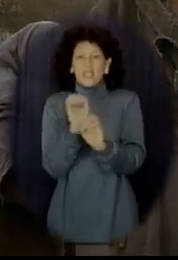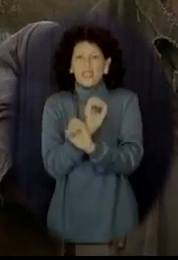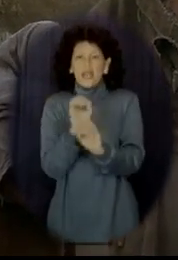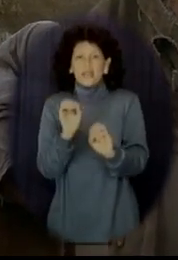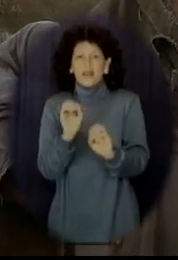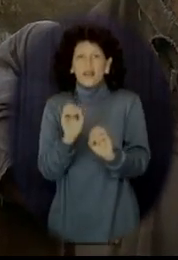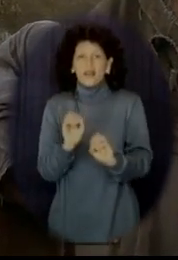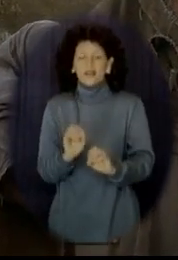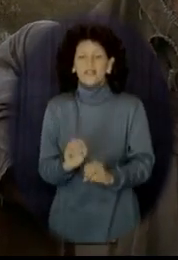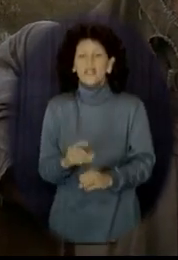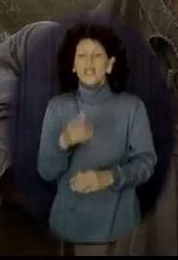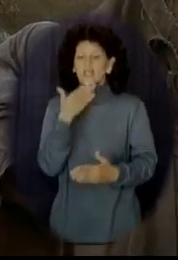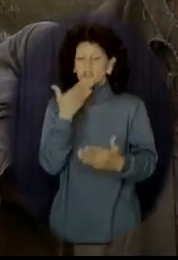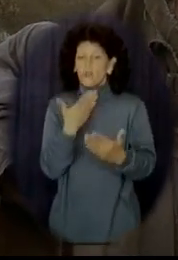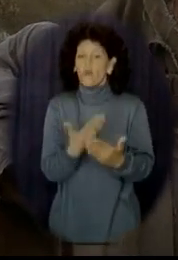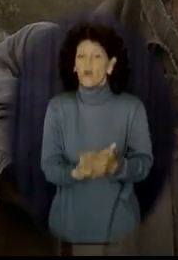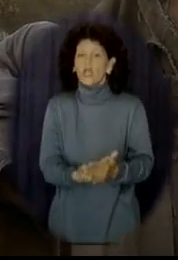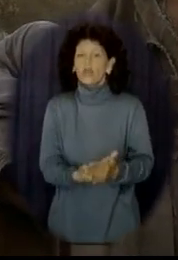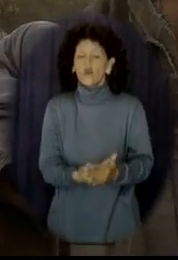no tiene ninguno.